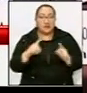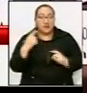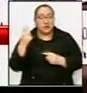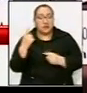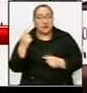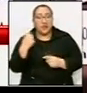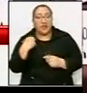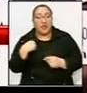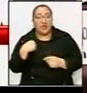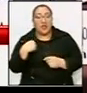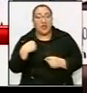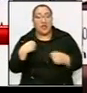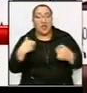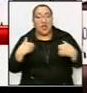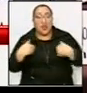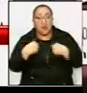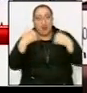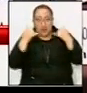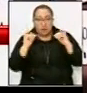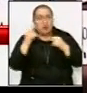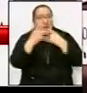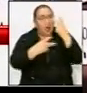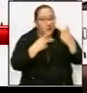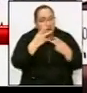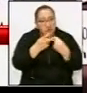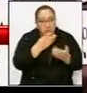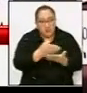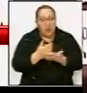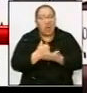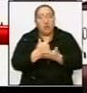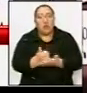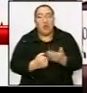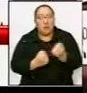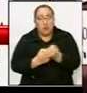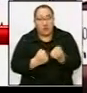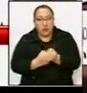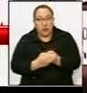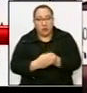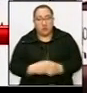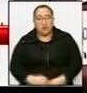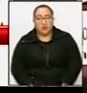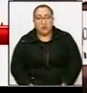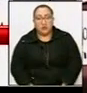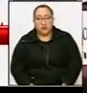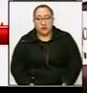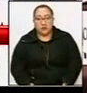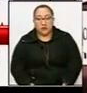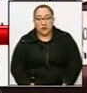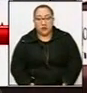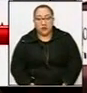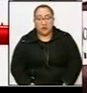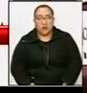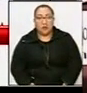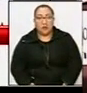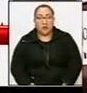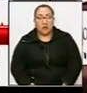de ganadería ha visitado y está ayudando y apoyando bastante en ese tema. El